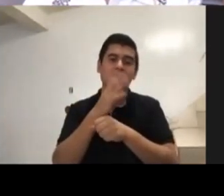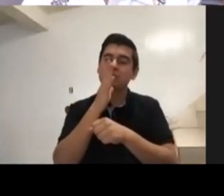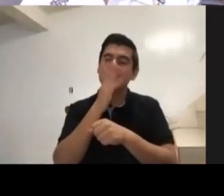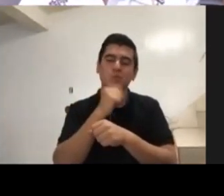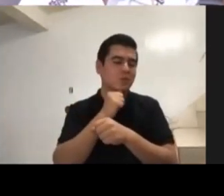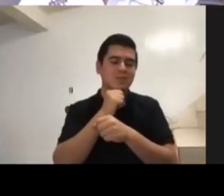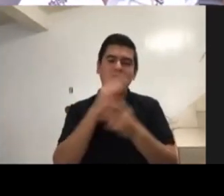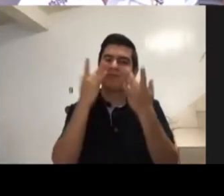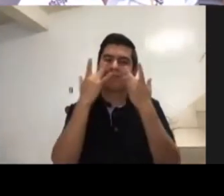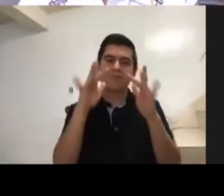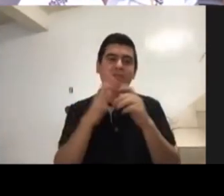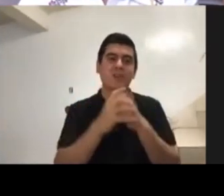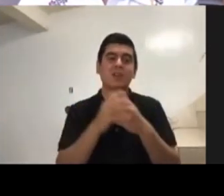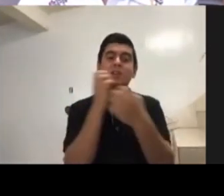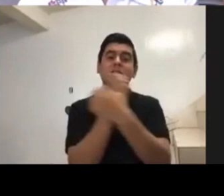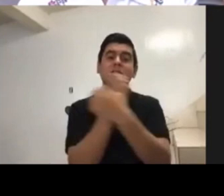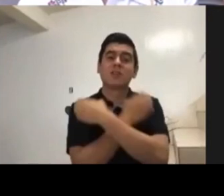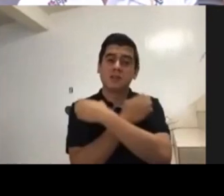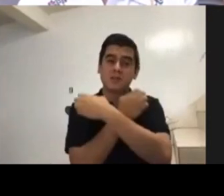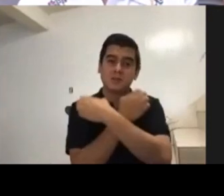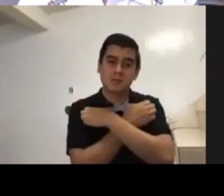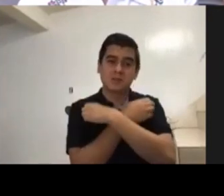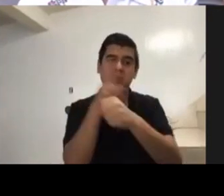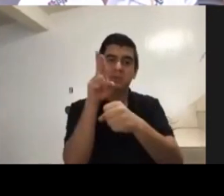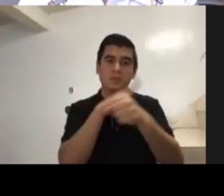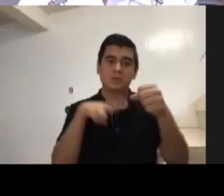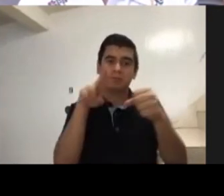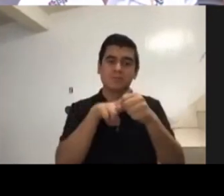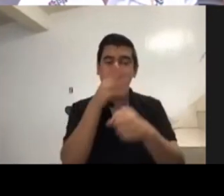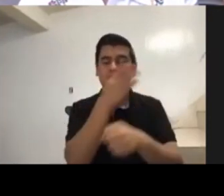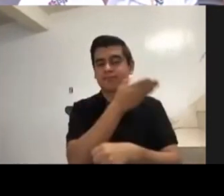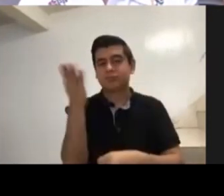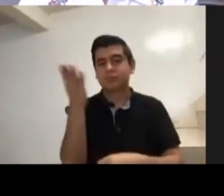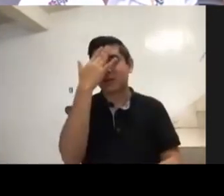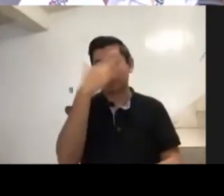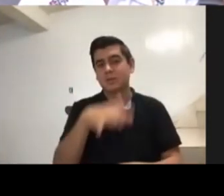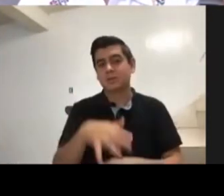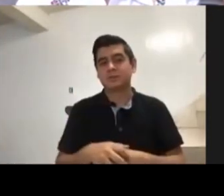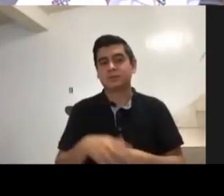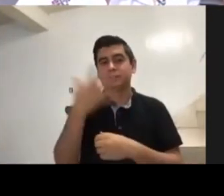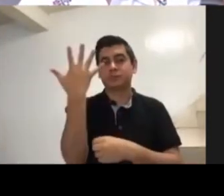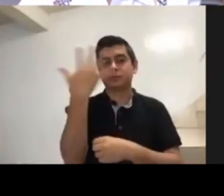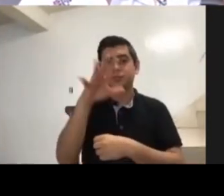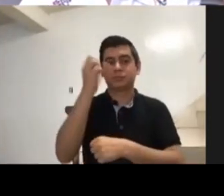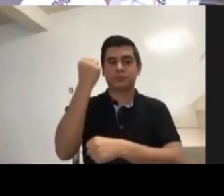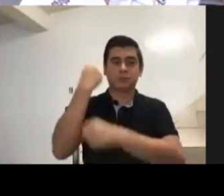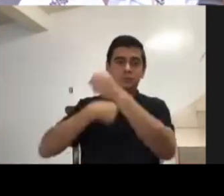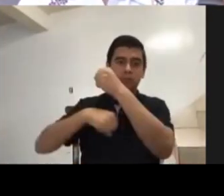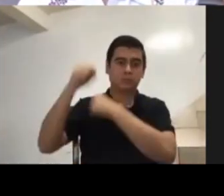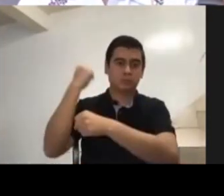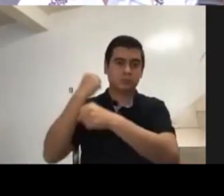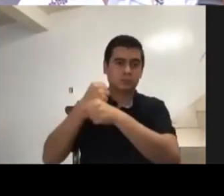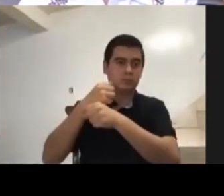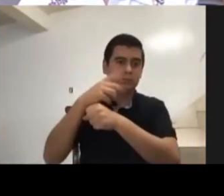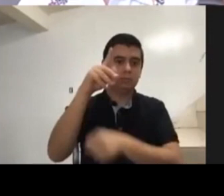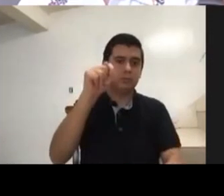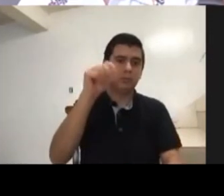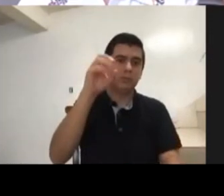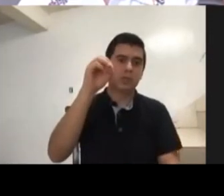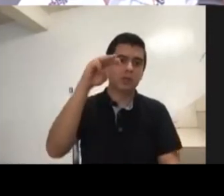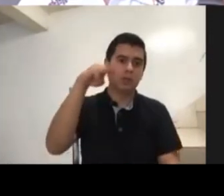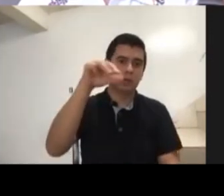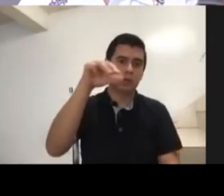Como se sabe, hace una década, y Tomás, que en este país se decidió